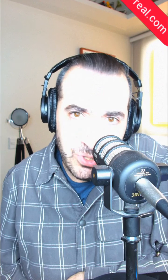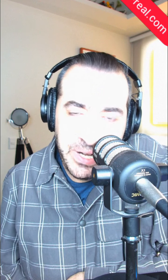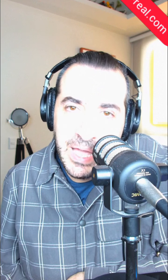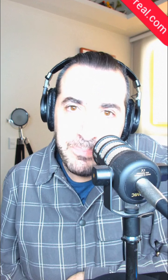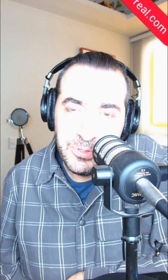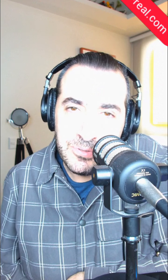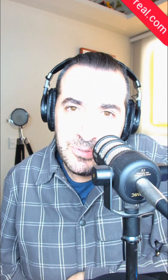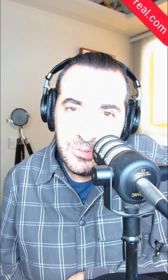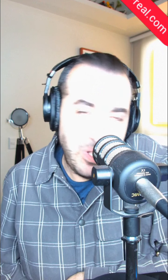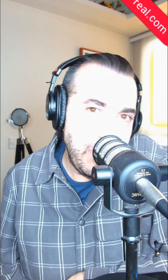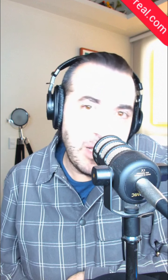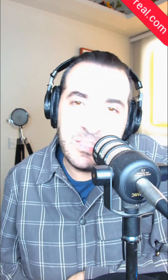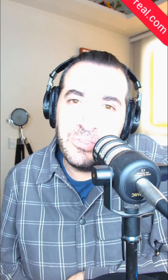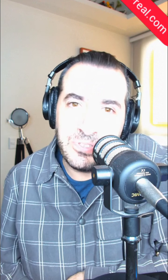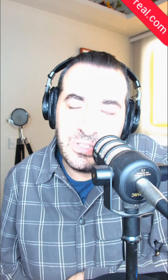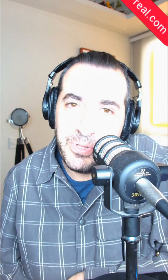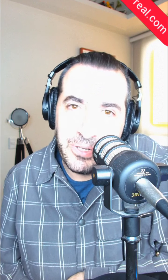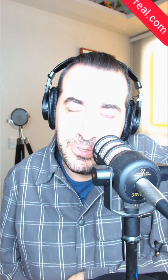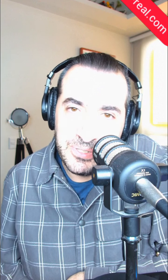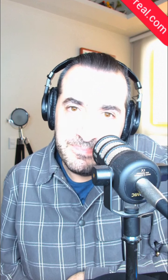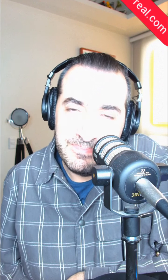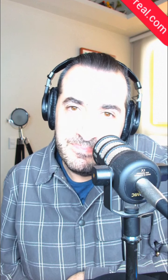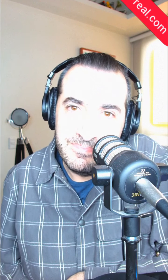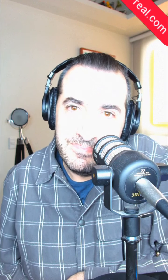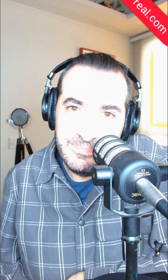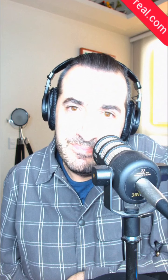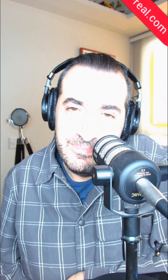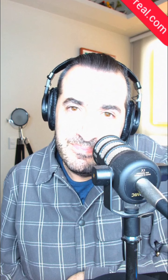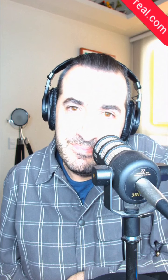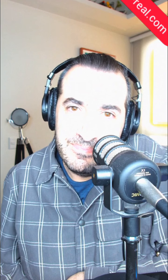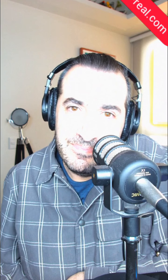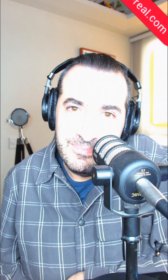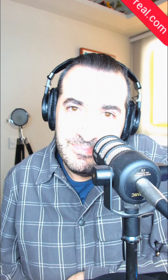como Óscar Campos, terminan haciendo este tipo de cosas.